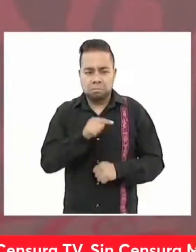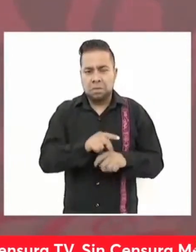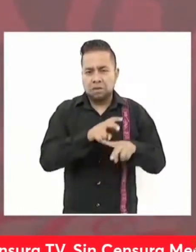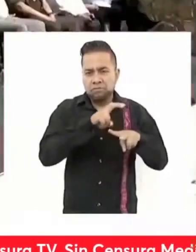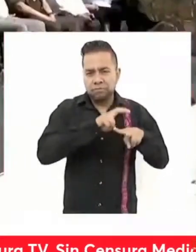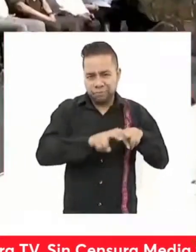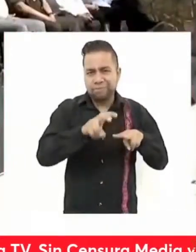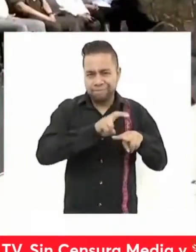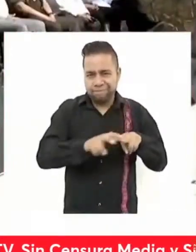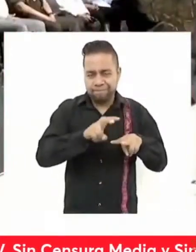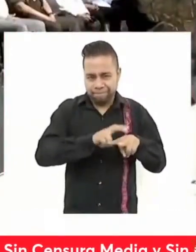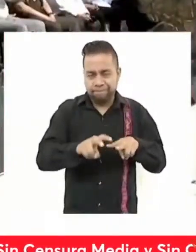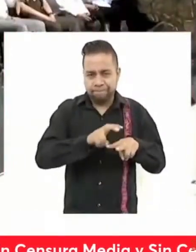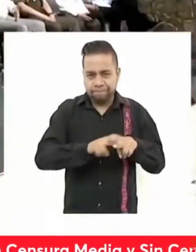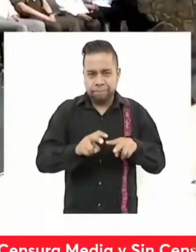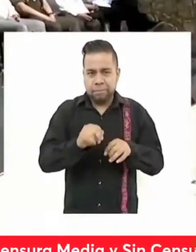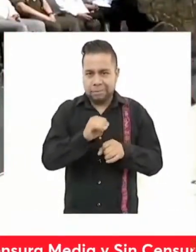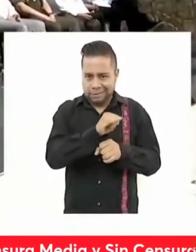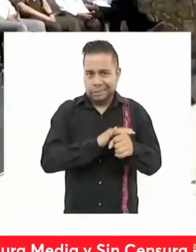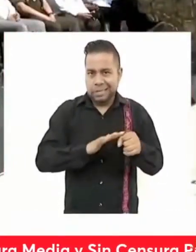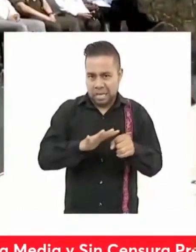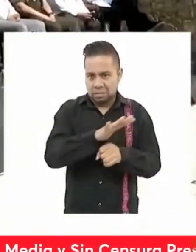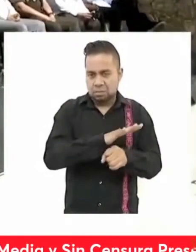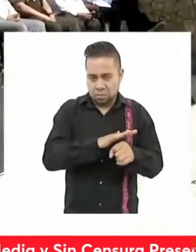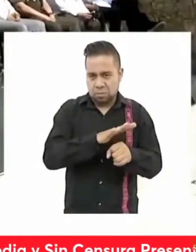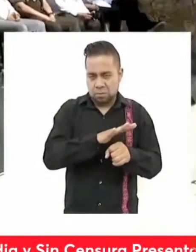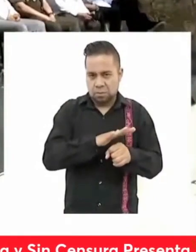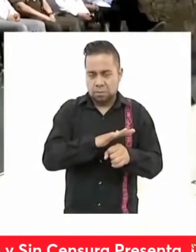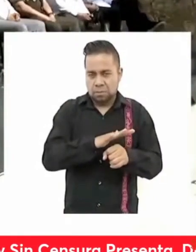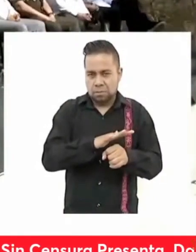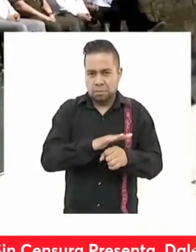ferrocarril del Istmo de Tehuantepec.